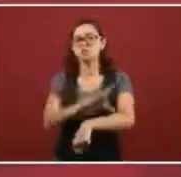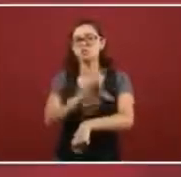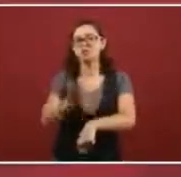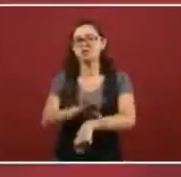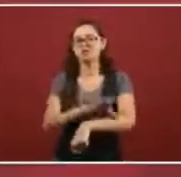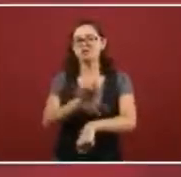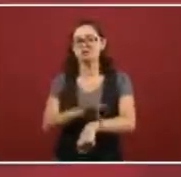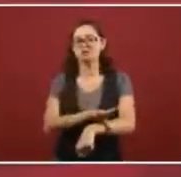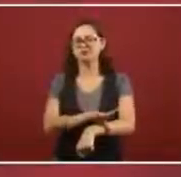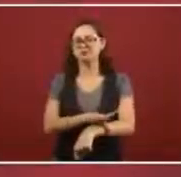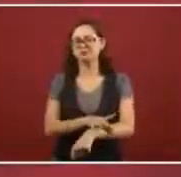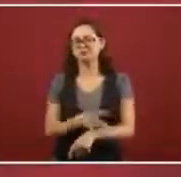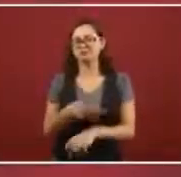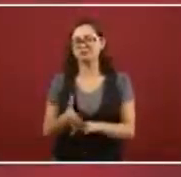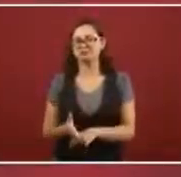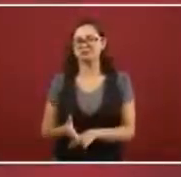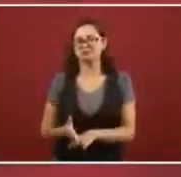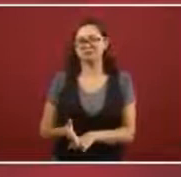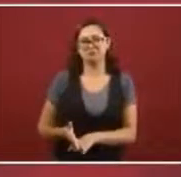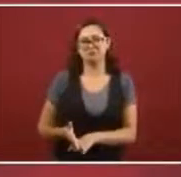sucedía